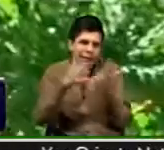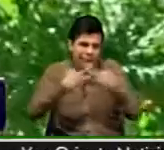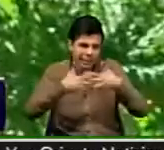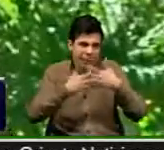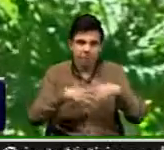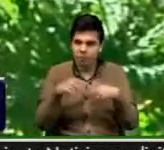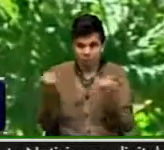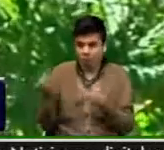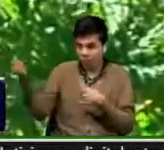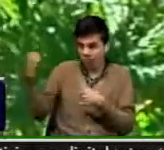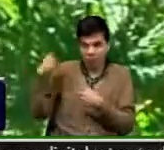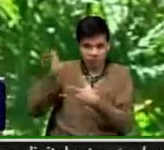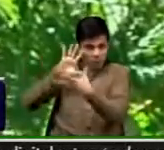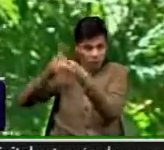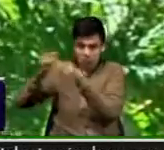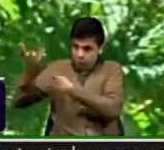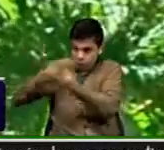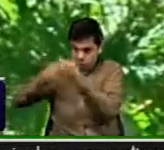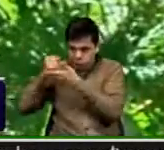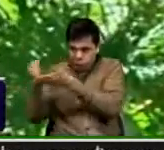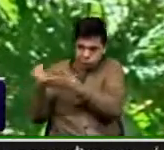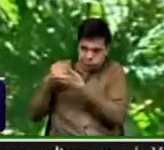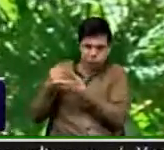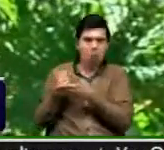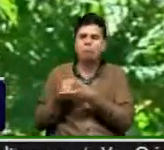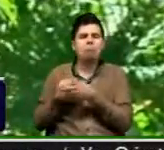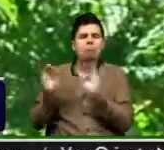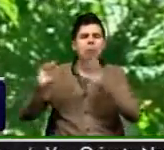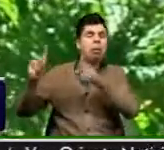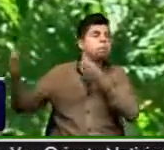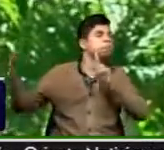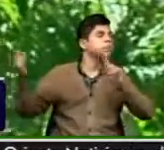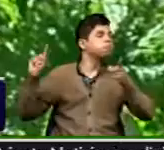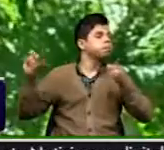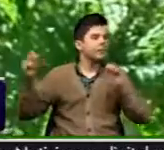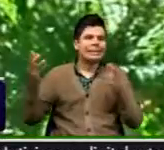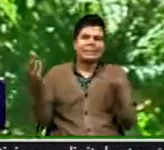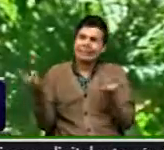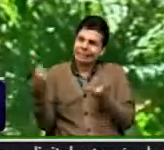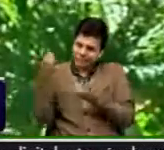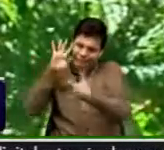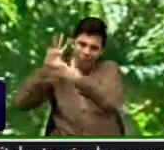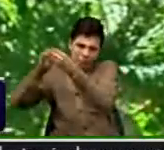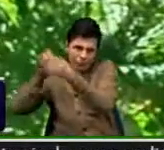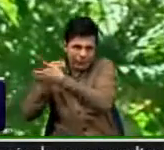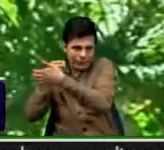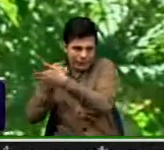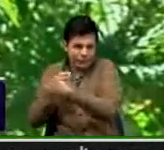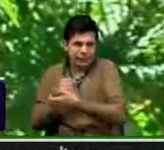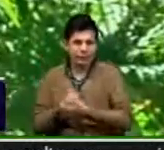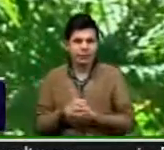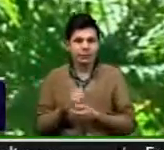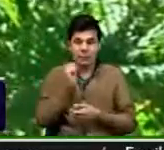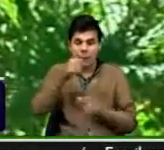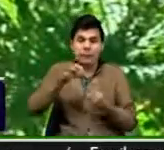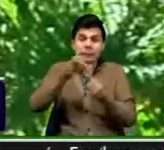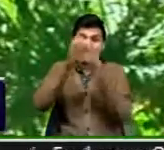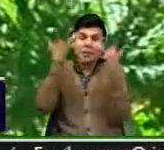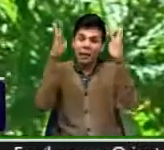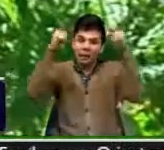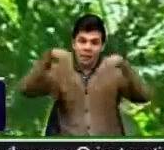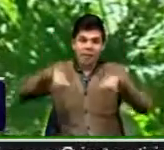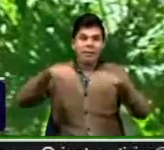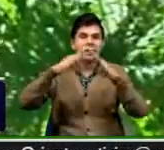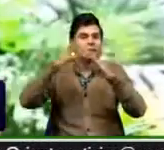colombiana. Mañana el Ejército Nacional está de celebración, por lo cual realizarán una ceremonia militar en la Casa